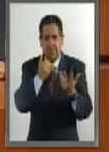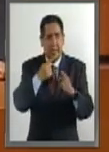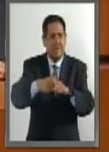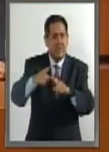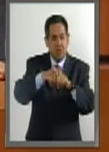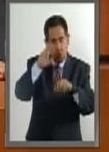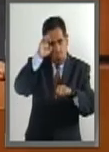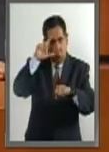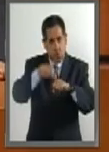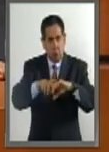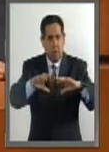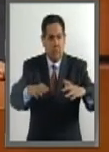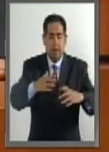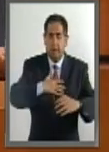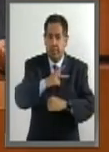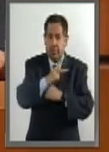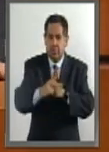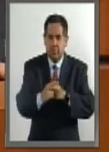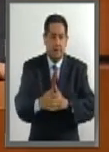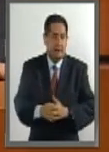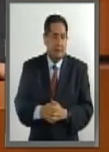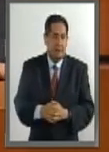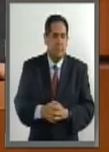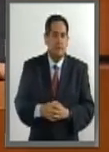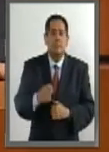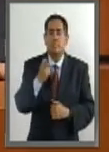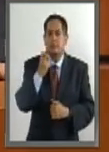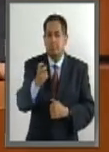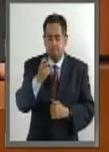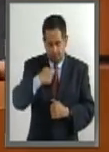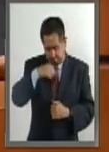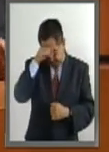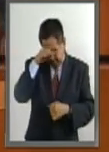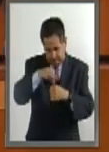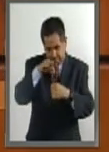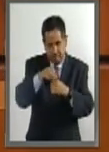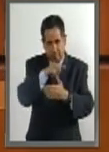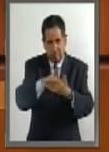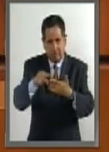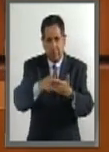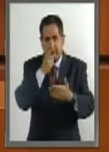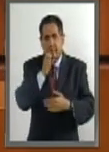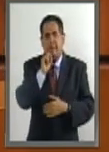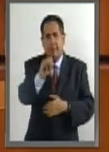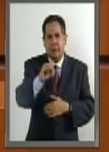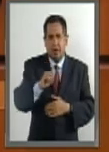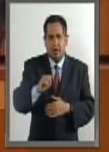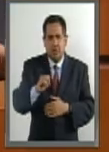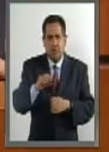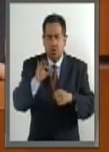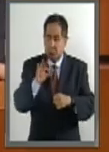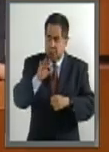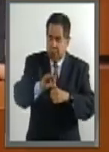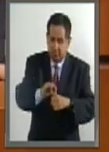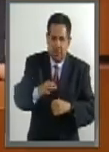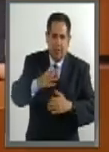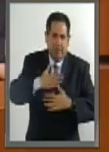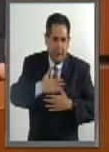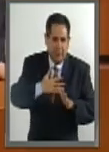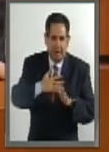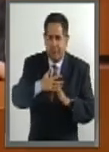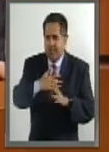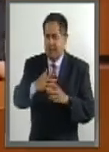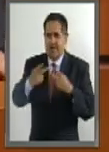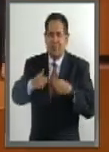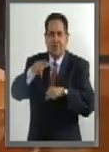pluricultural de nuestra nación. Esa es la reflexión, voy a votar a favor, ya no puedo comprometer más voto que el mío, así es que a favor.